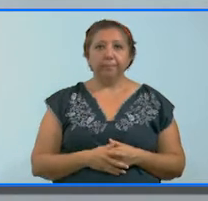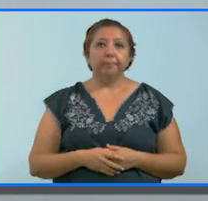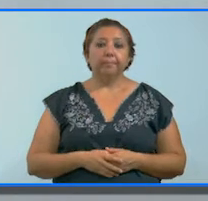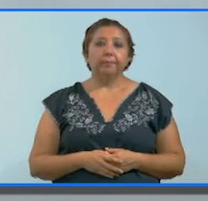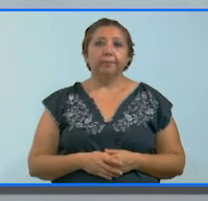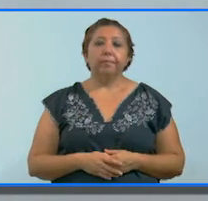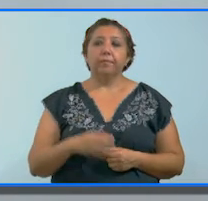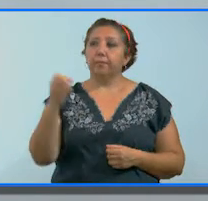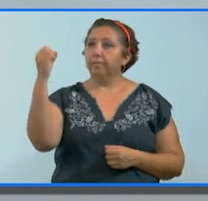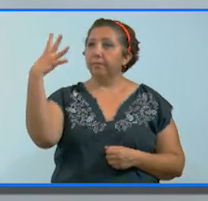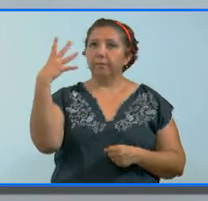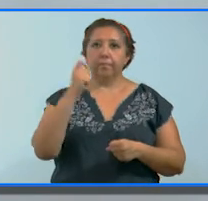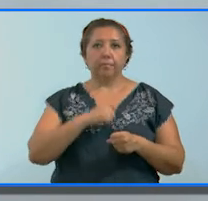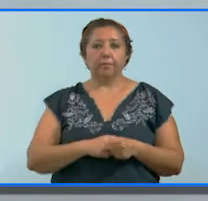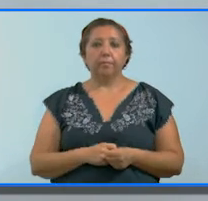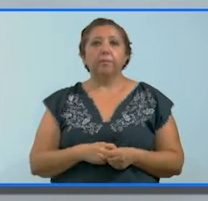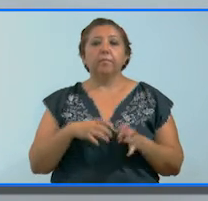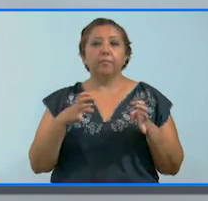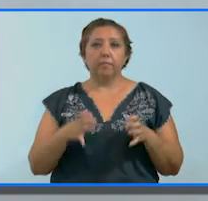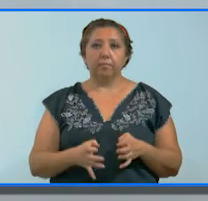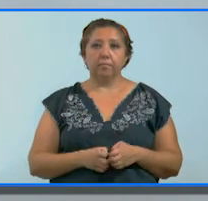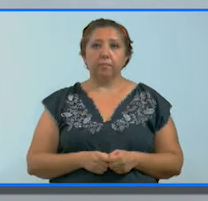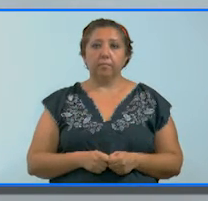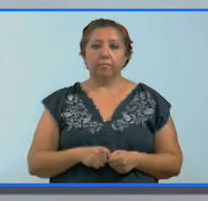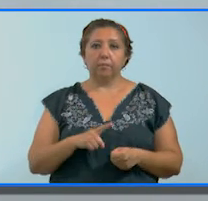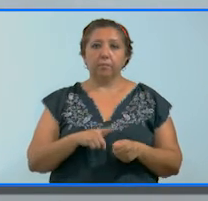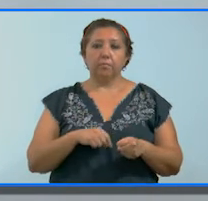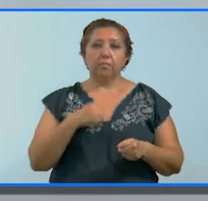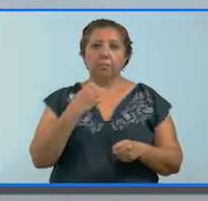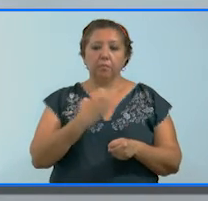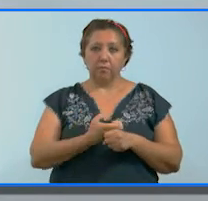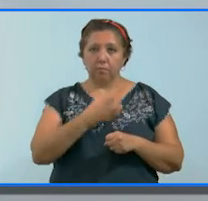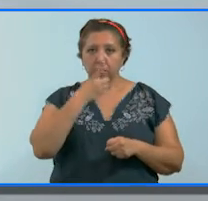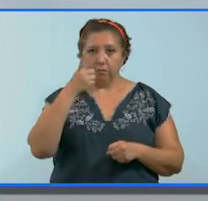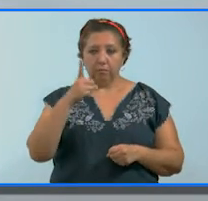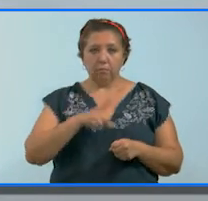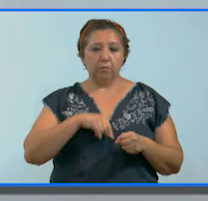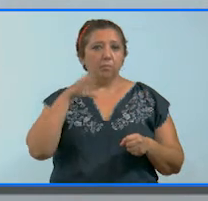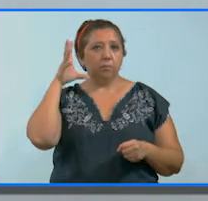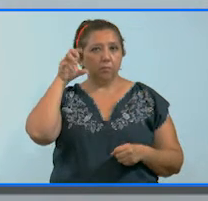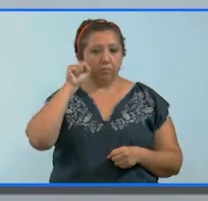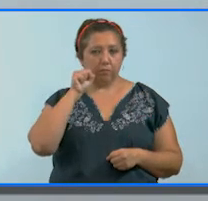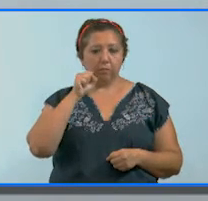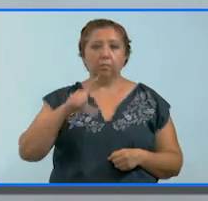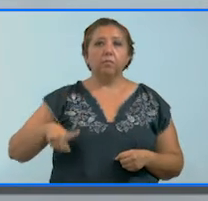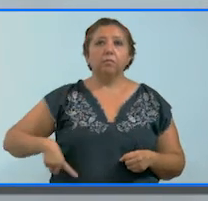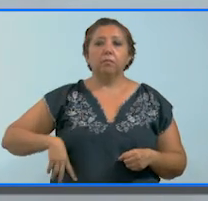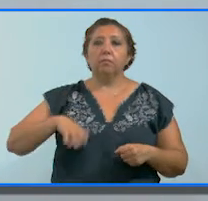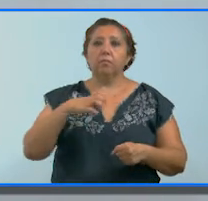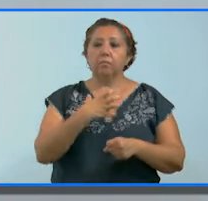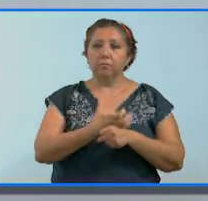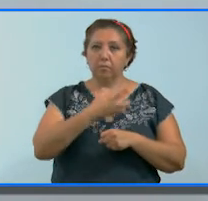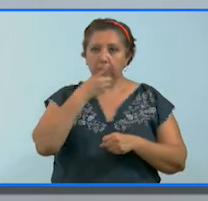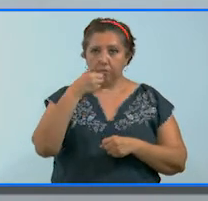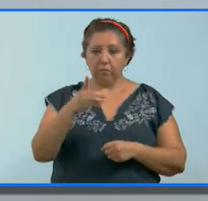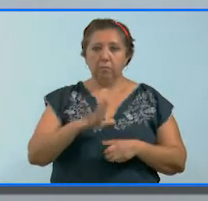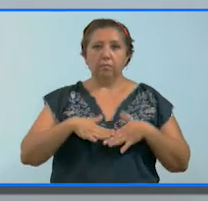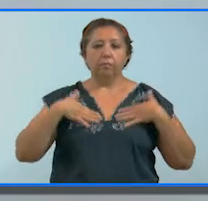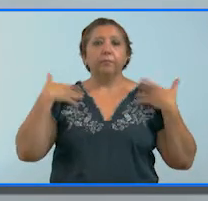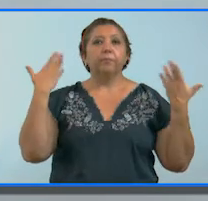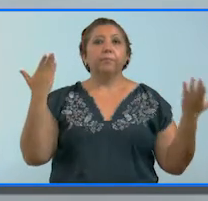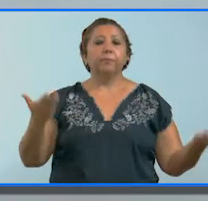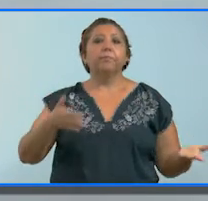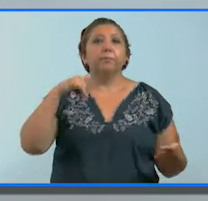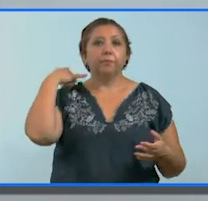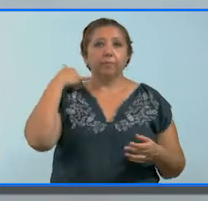el semáforo epidemiológico está estatal está en naranja el gobierno del estado ha puesto a disposición